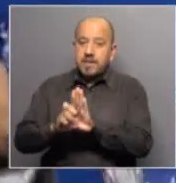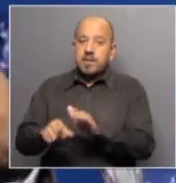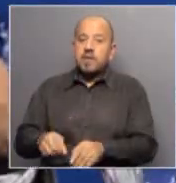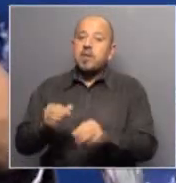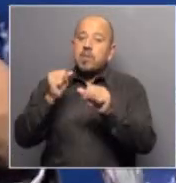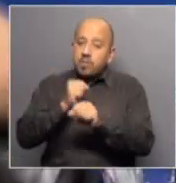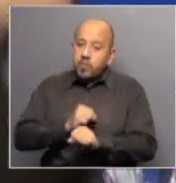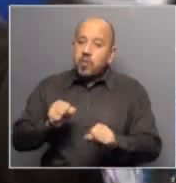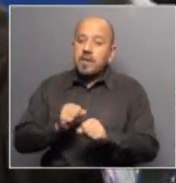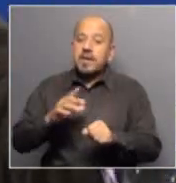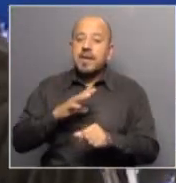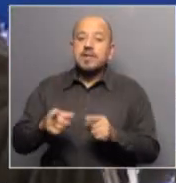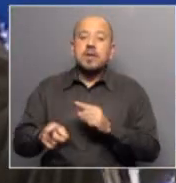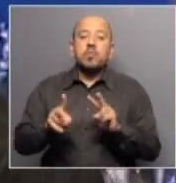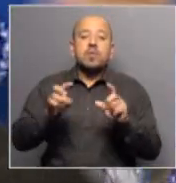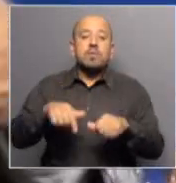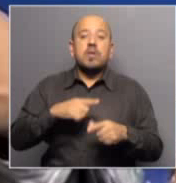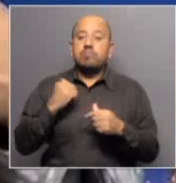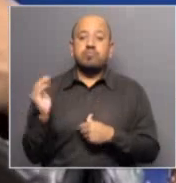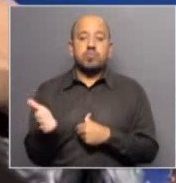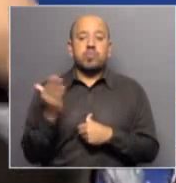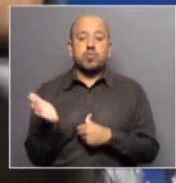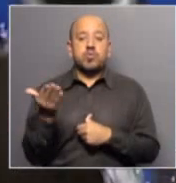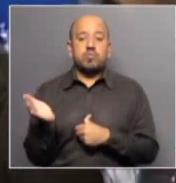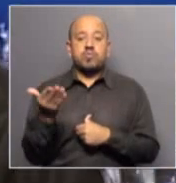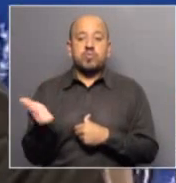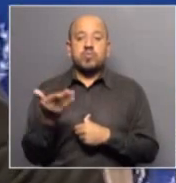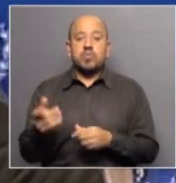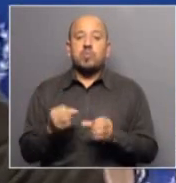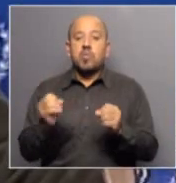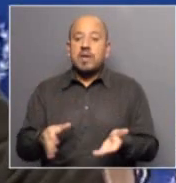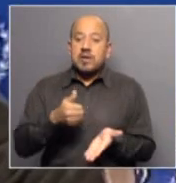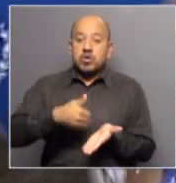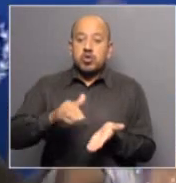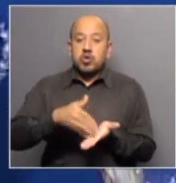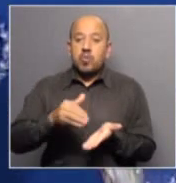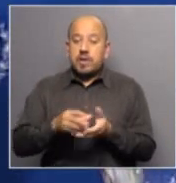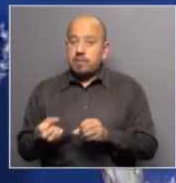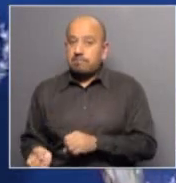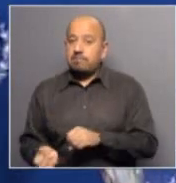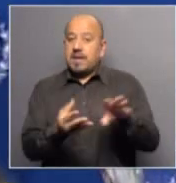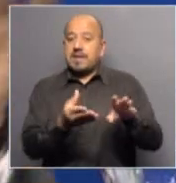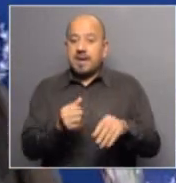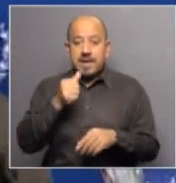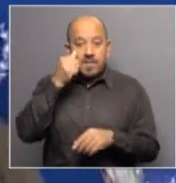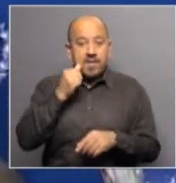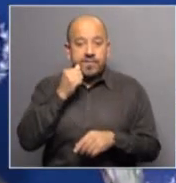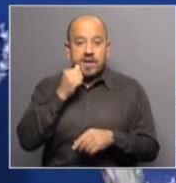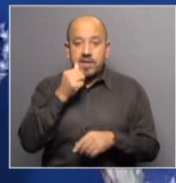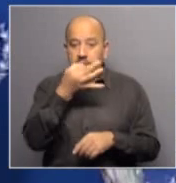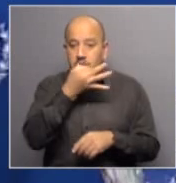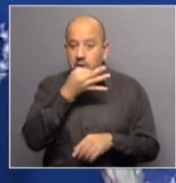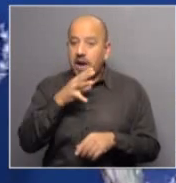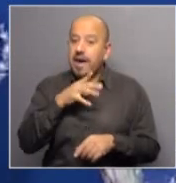puede haber un exceso de producción que podría volcarse al mercado negro. Bueno, ahí estamos en